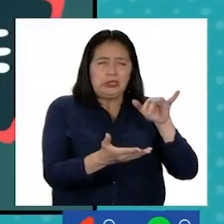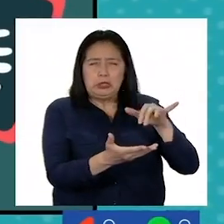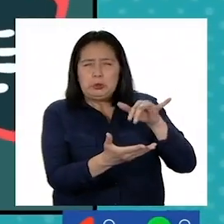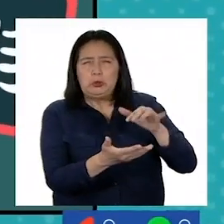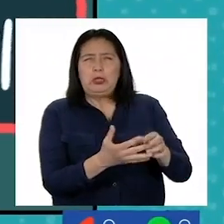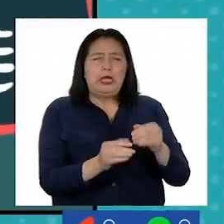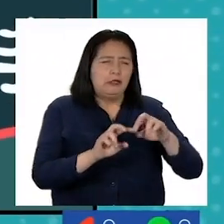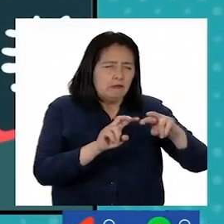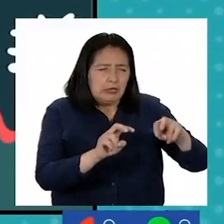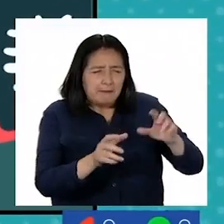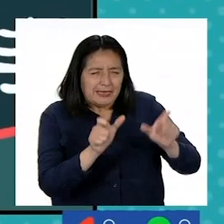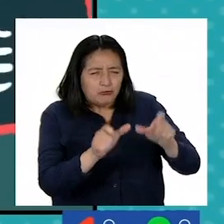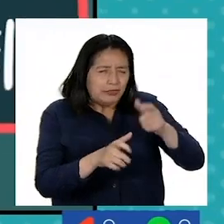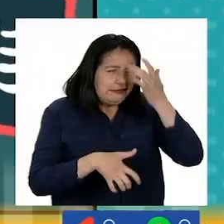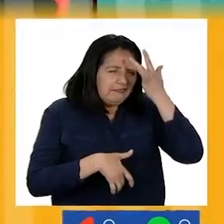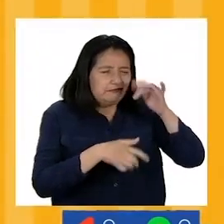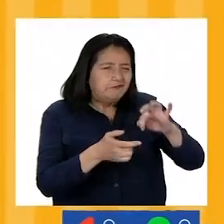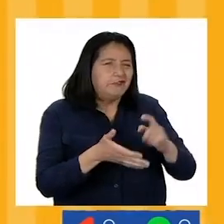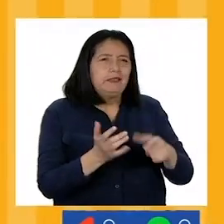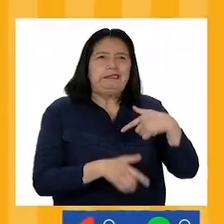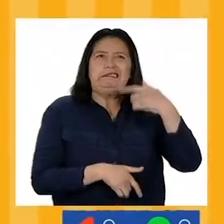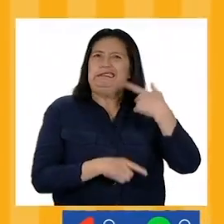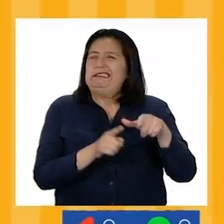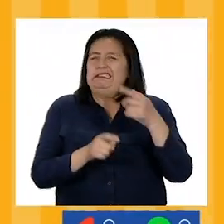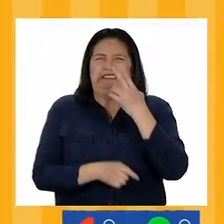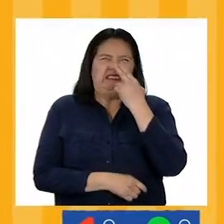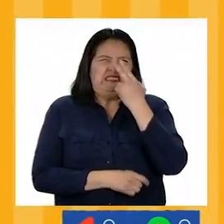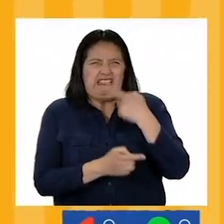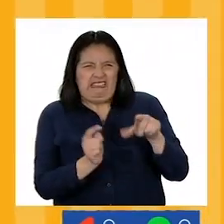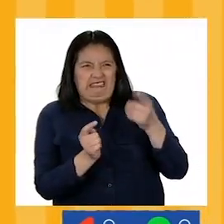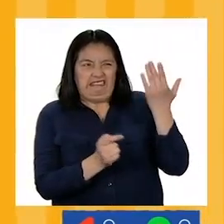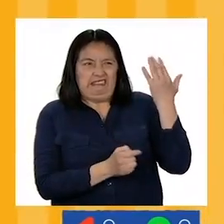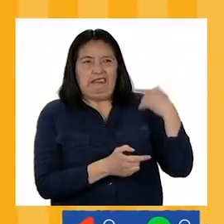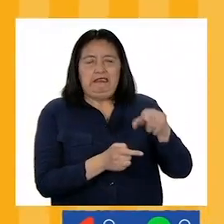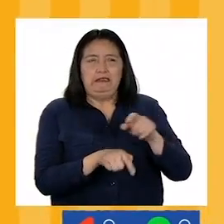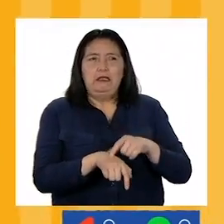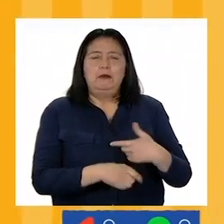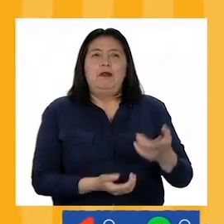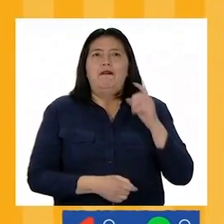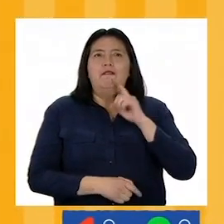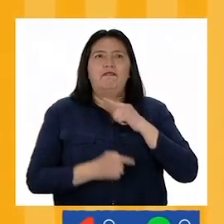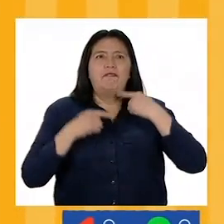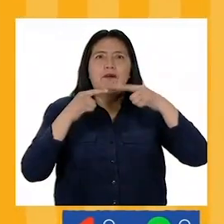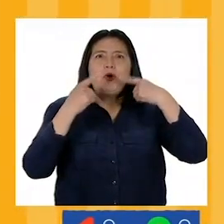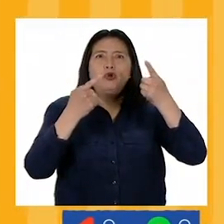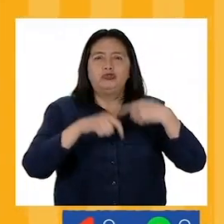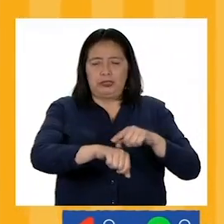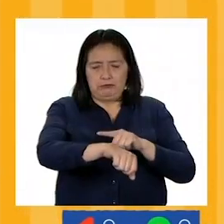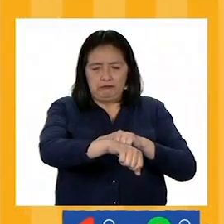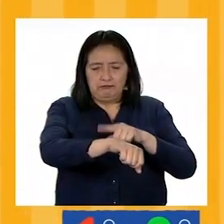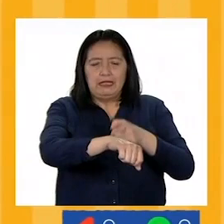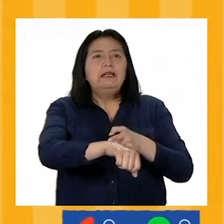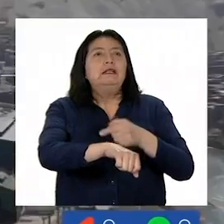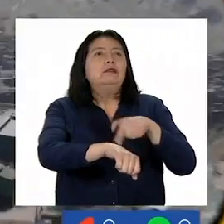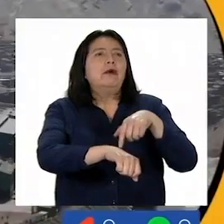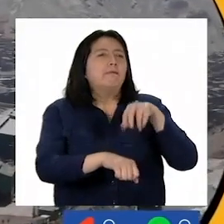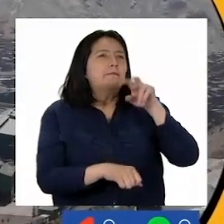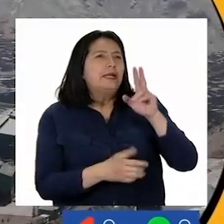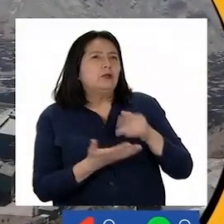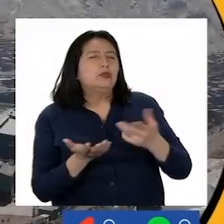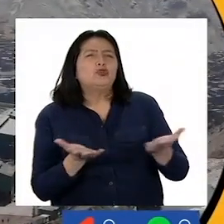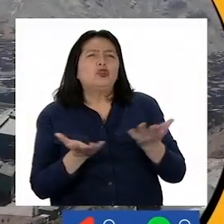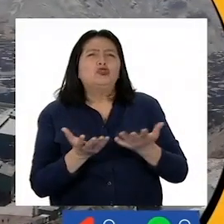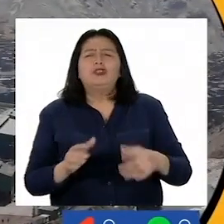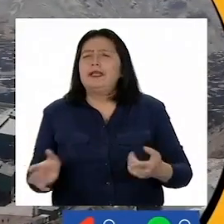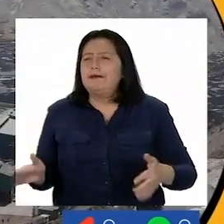estudiar a muchos pacientes con enfermedades raras de la época, como la famosa verruga peruana, originaria del